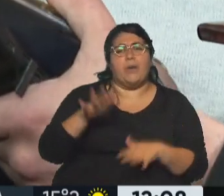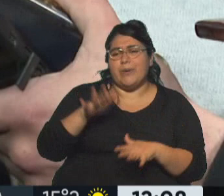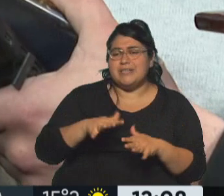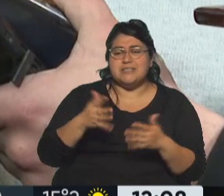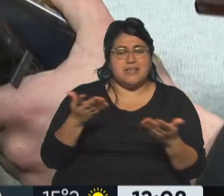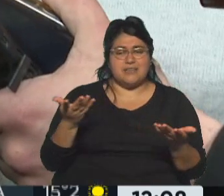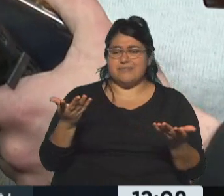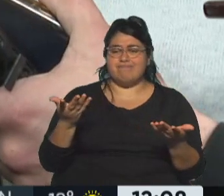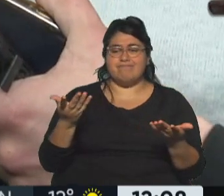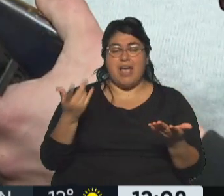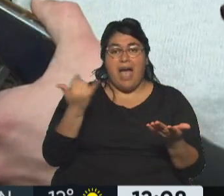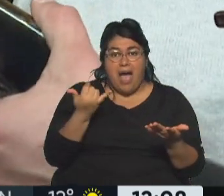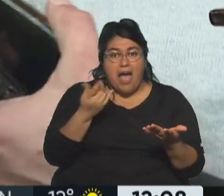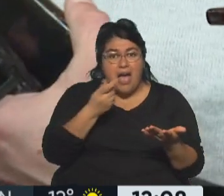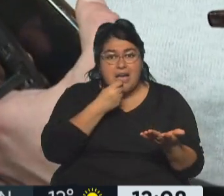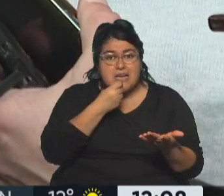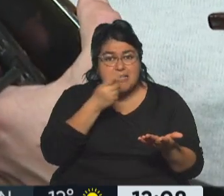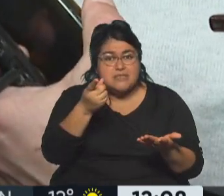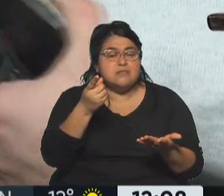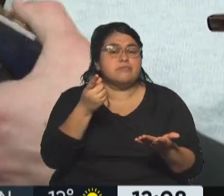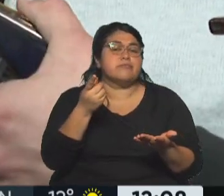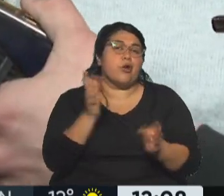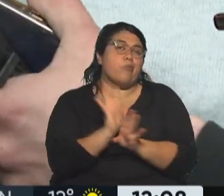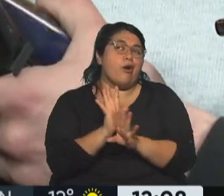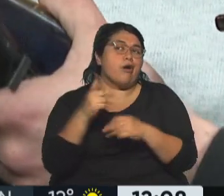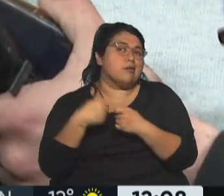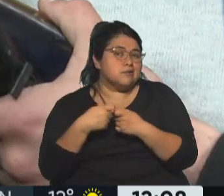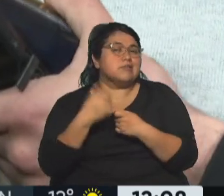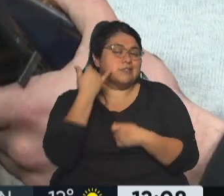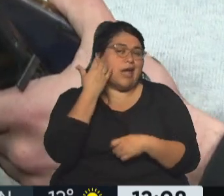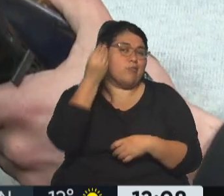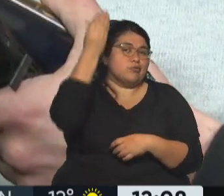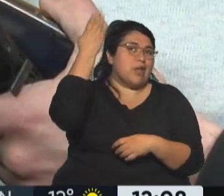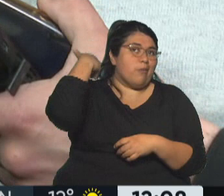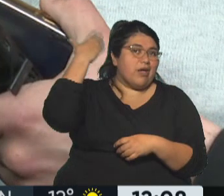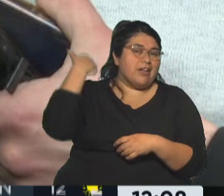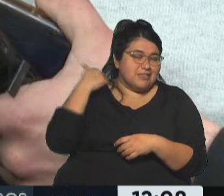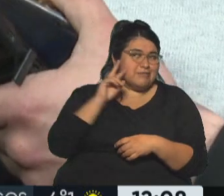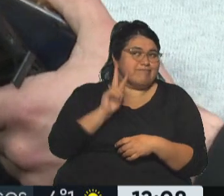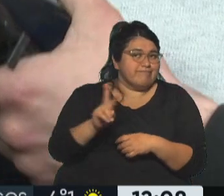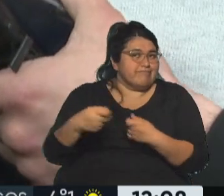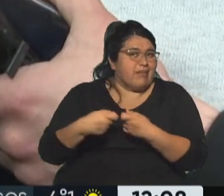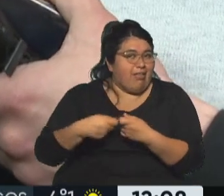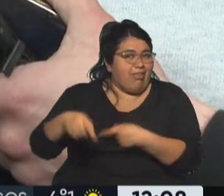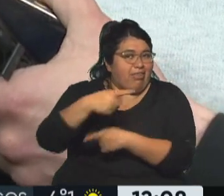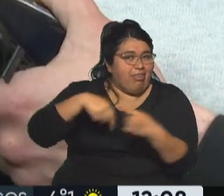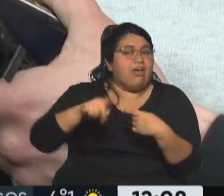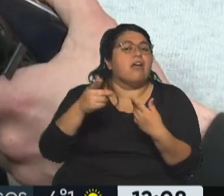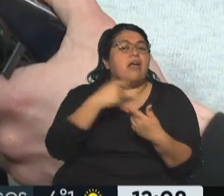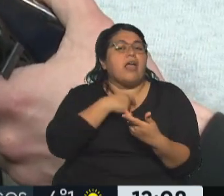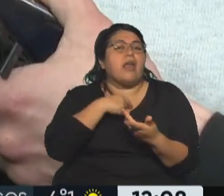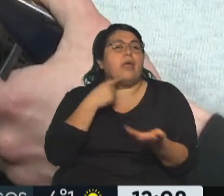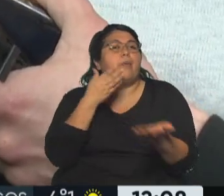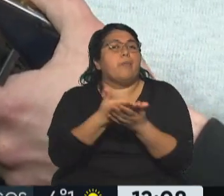cuando tienen la palanca no como pasó ya en otras episodios históricos de la Argentina piden que se hagan